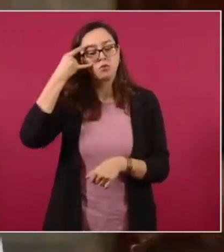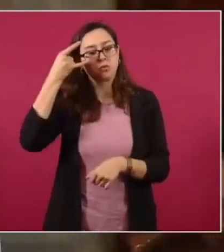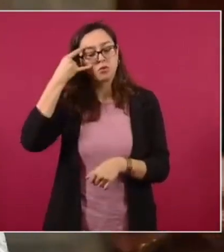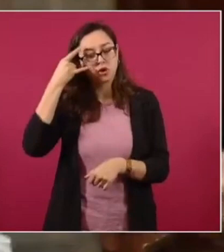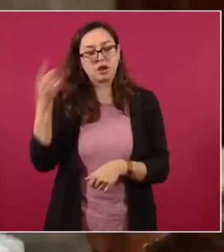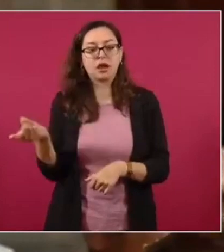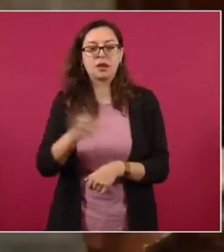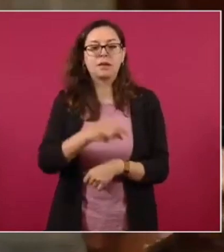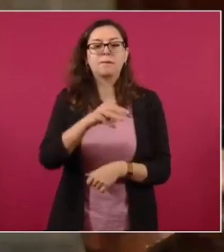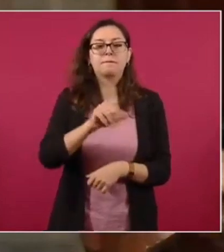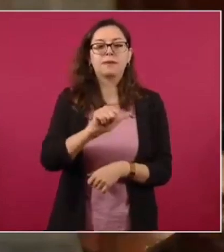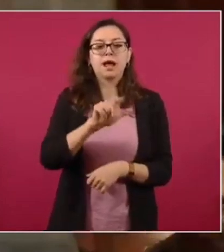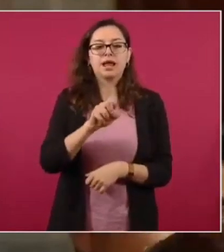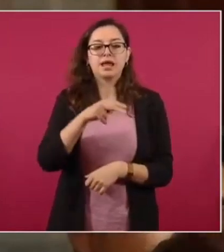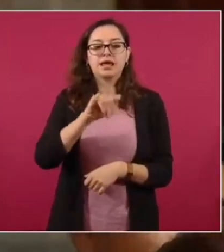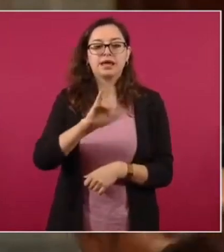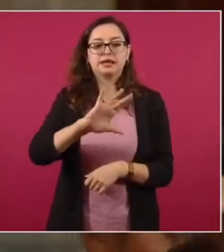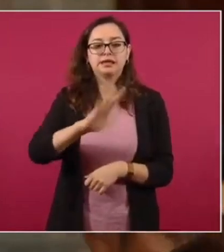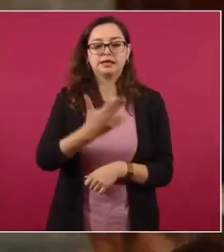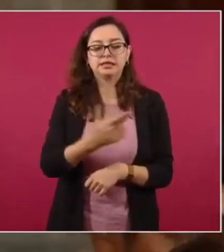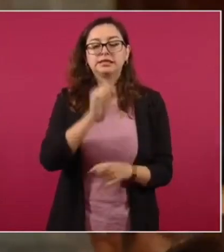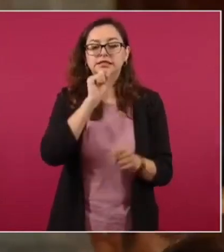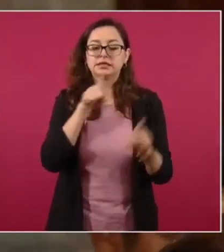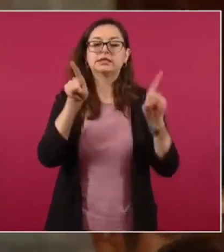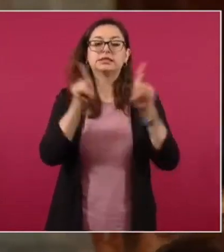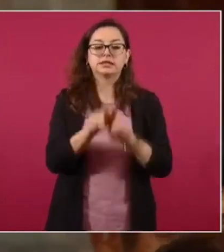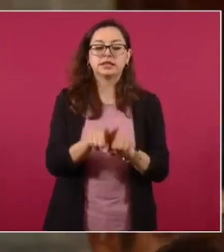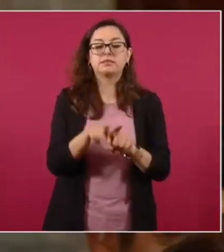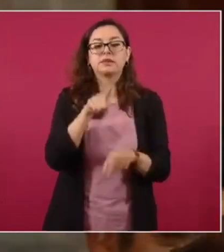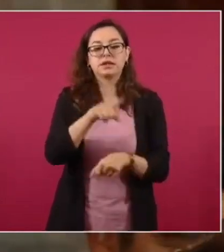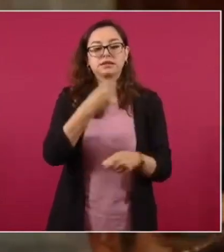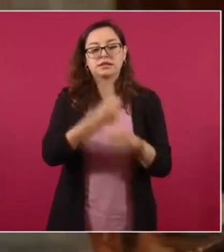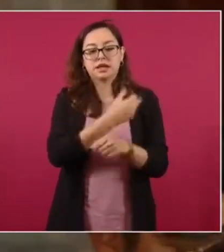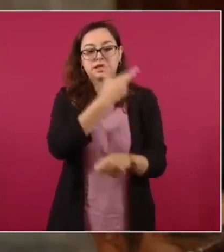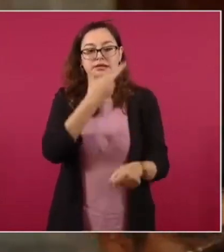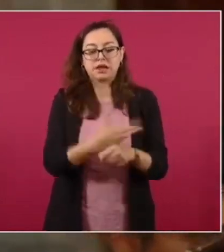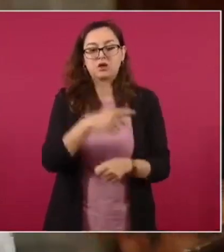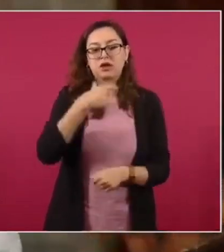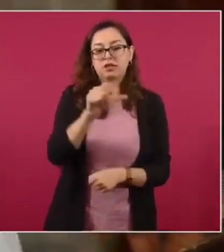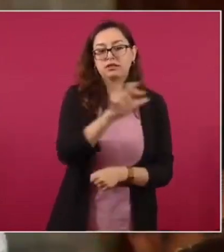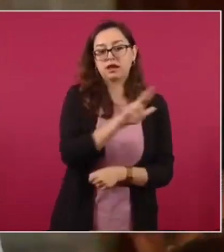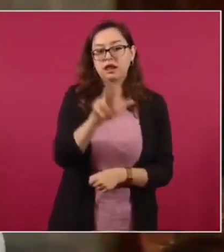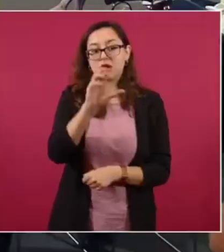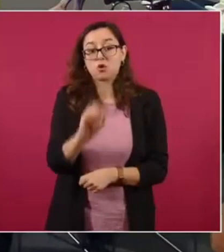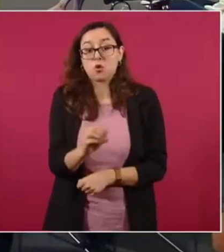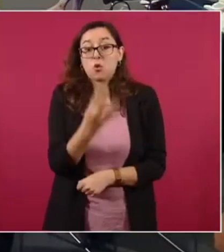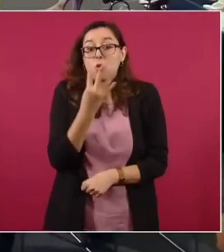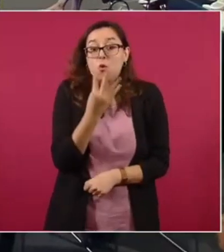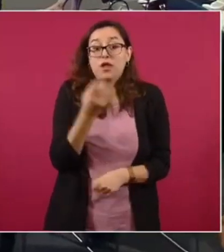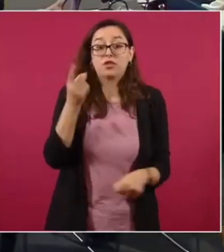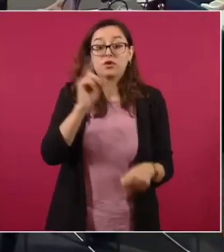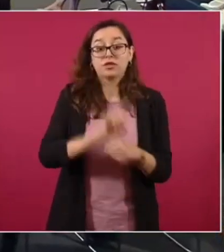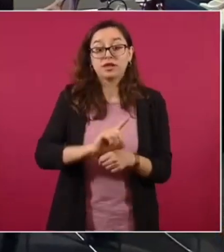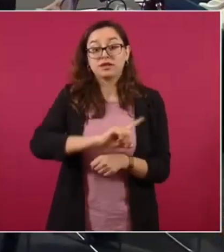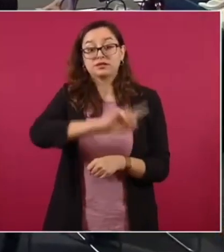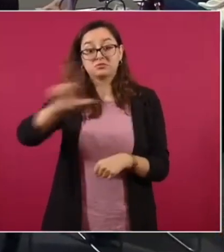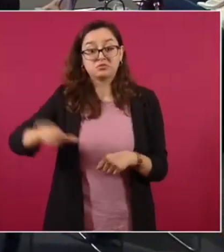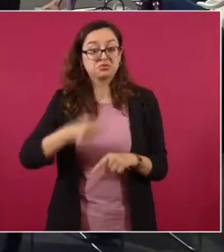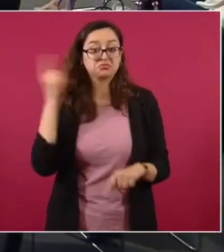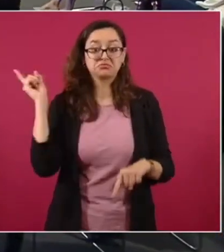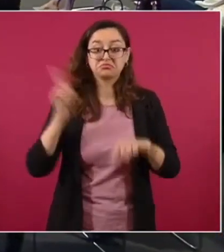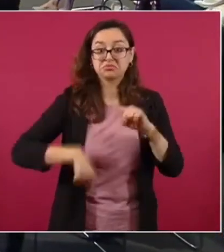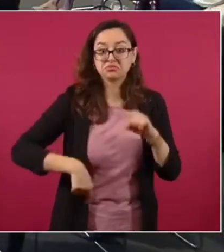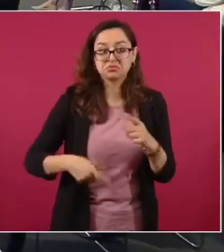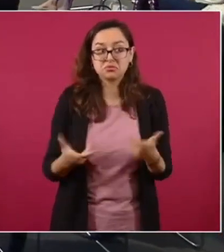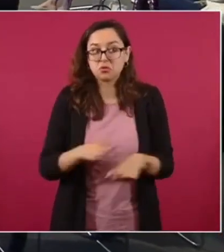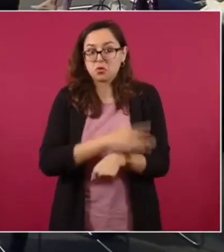había sido secretario de Seguridad de Quintana Roo 4 días porque lo removieron del cargo, todavía no sabemos por qué fue la causa,